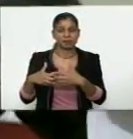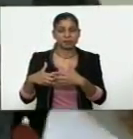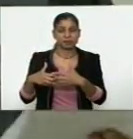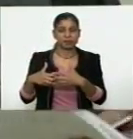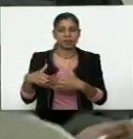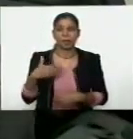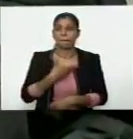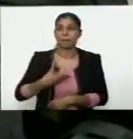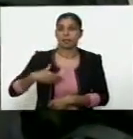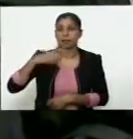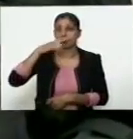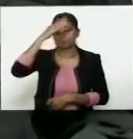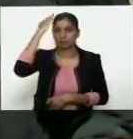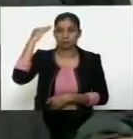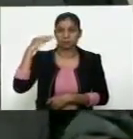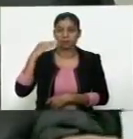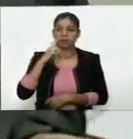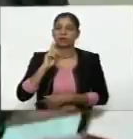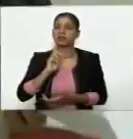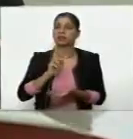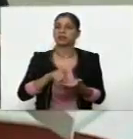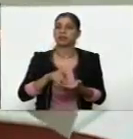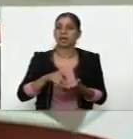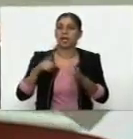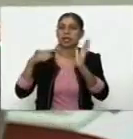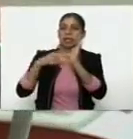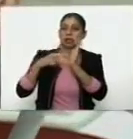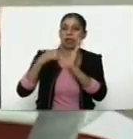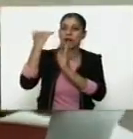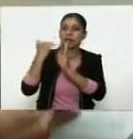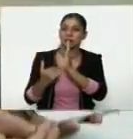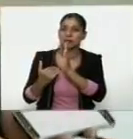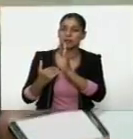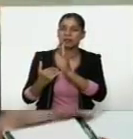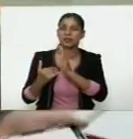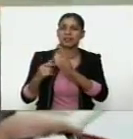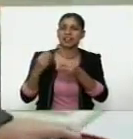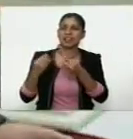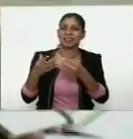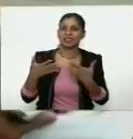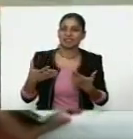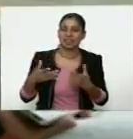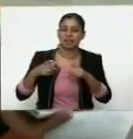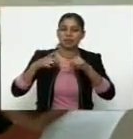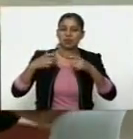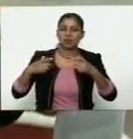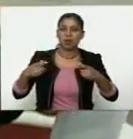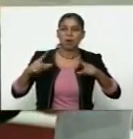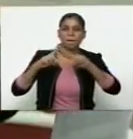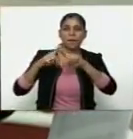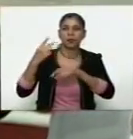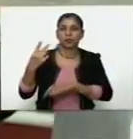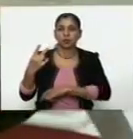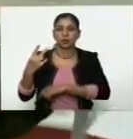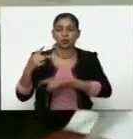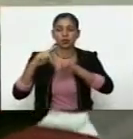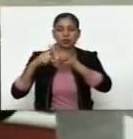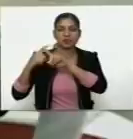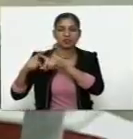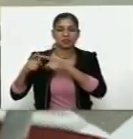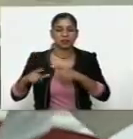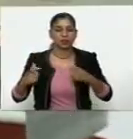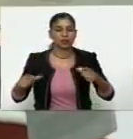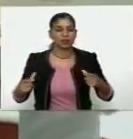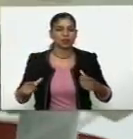Trump llegó con el discurso diciendo que había que bajar esa deuda y lo que hizo fue multiplicarla por dos. ¿Qué ustedes creen